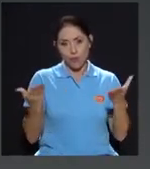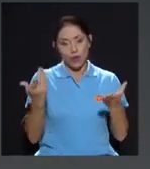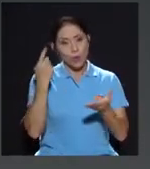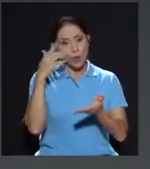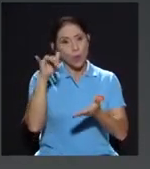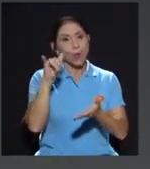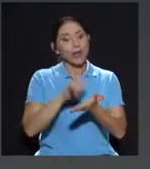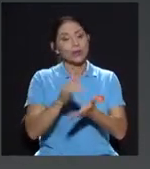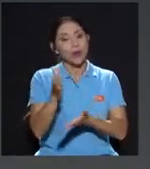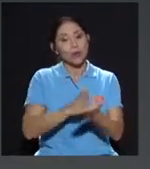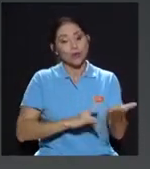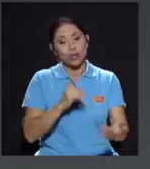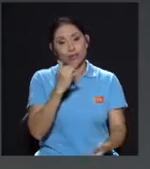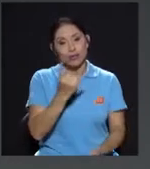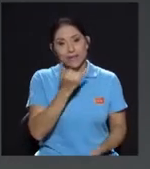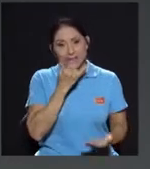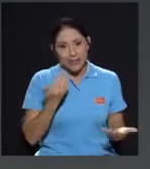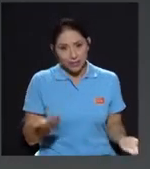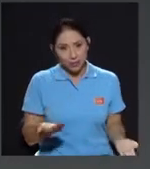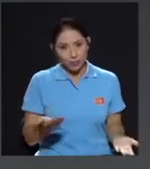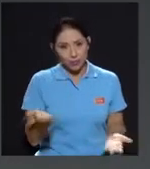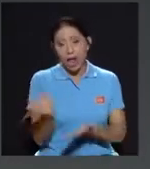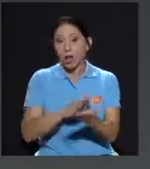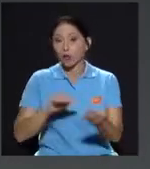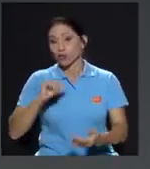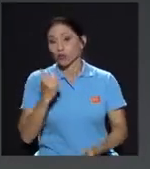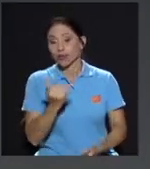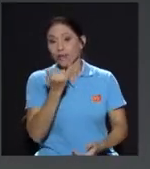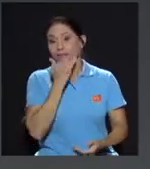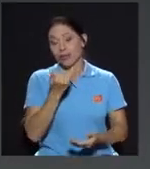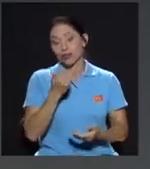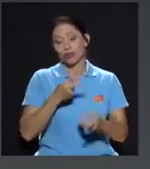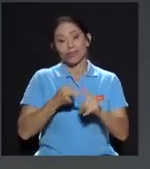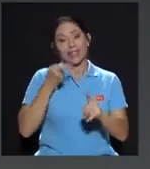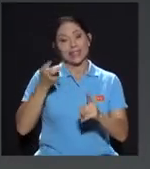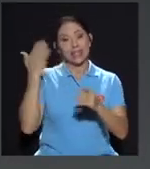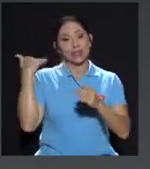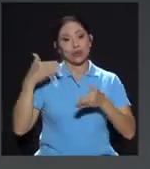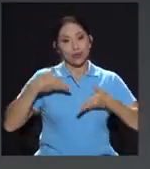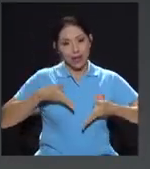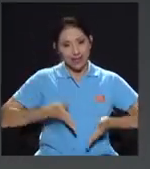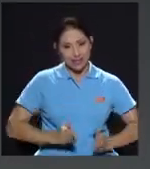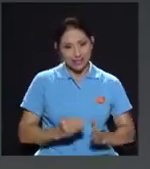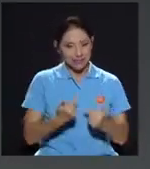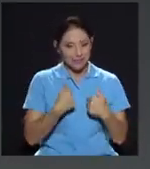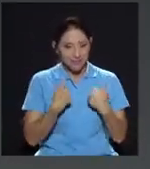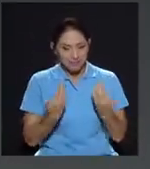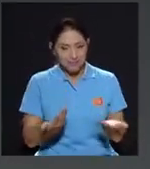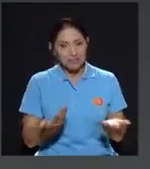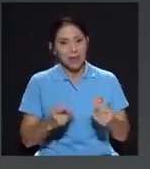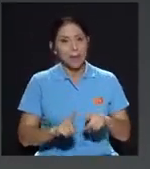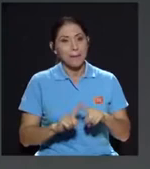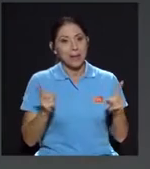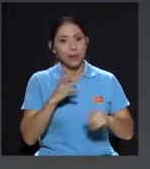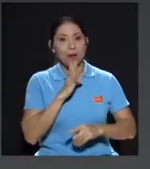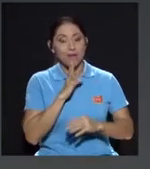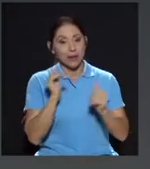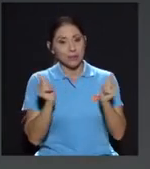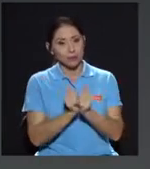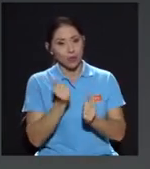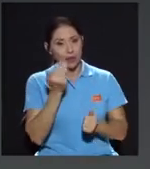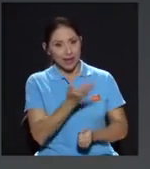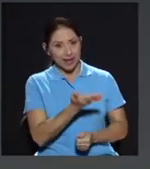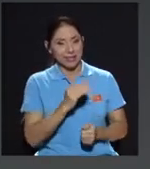efectos que tengo algunos otros son de nacimiento por cierto pero los míos pero hablaremos con ella